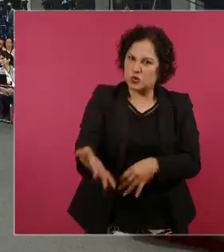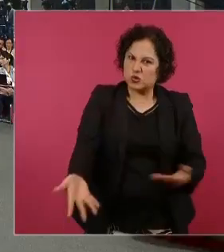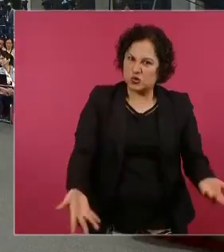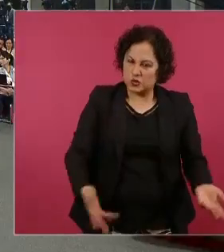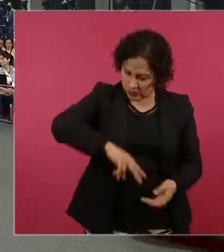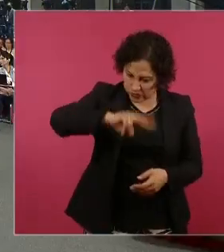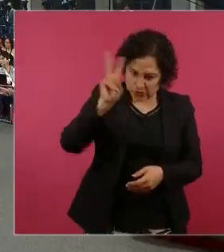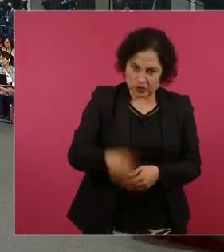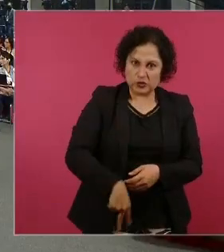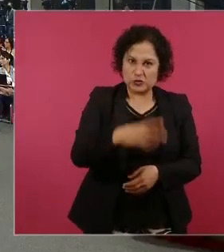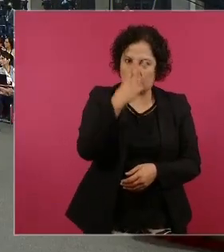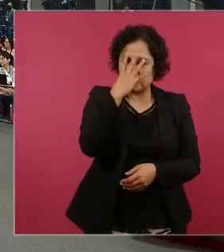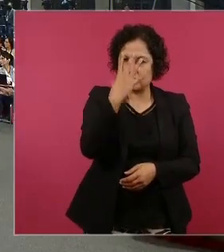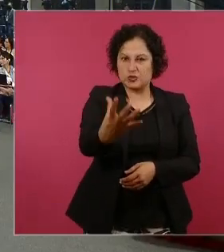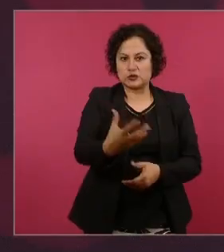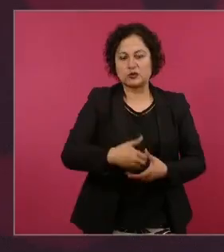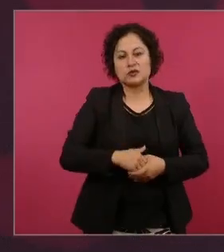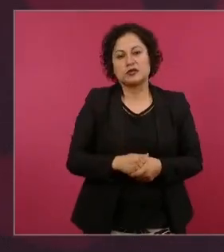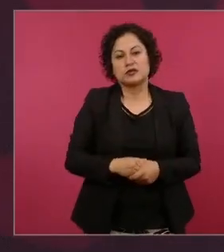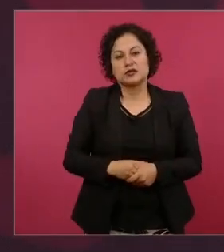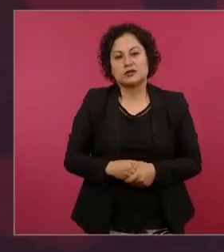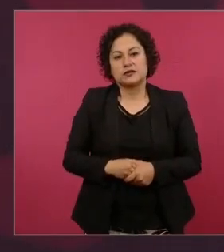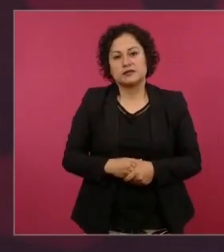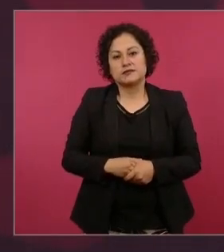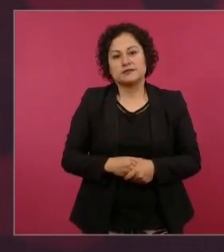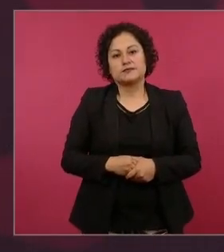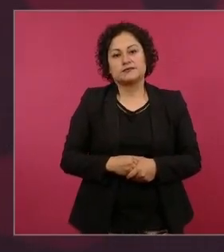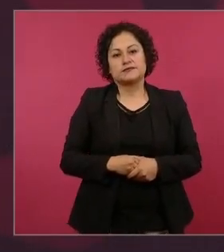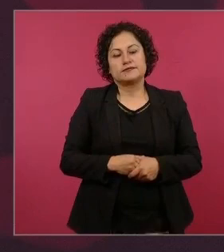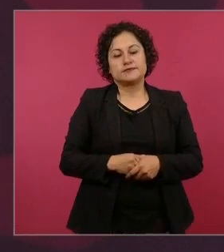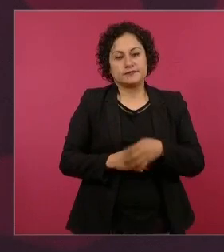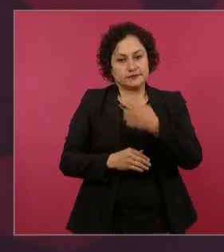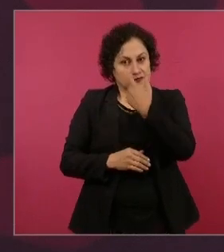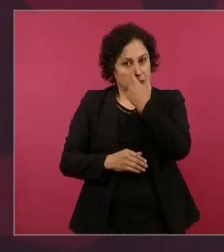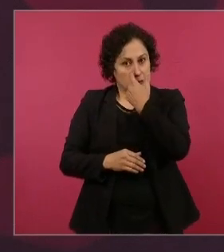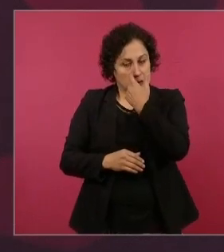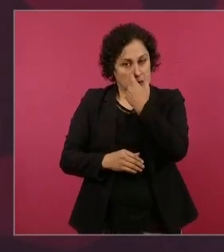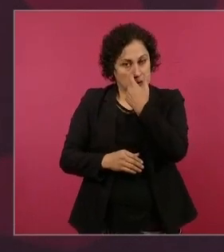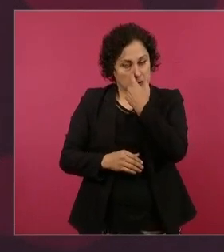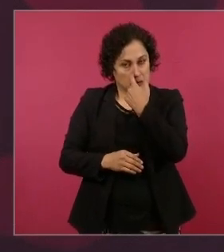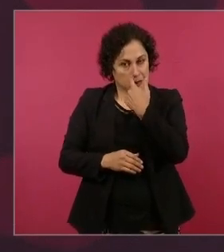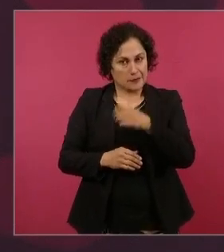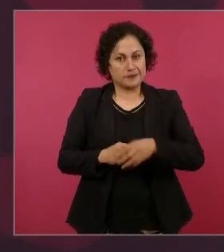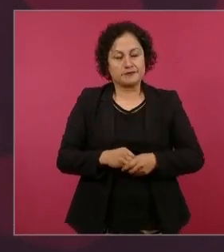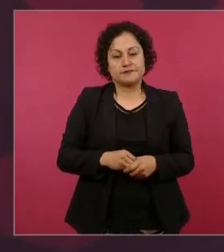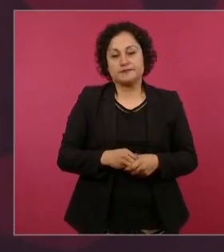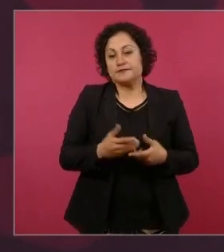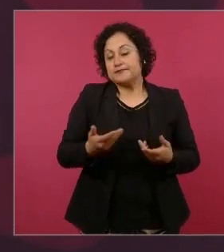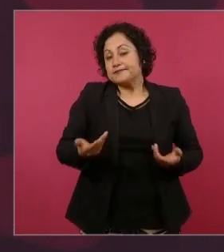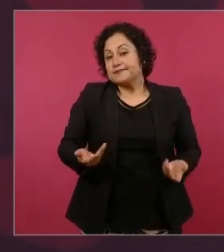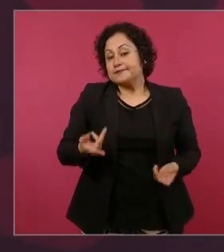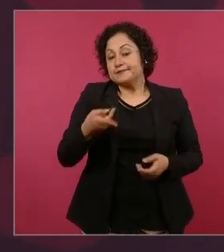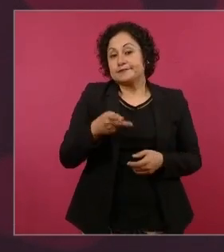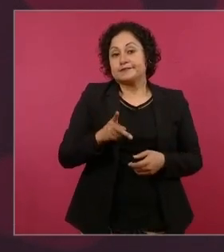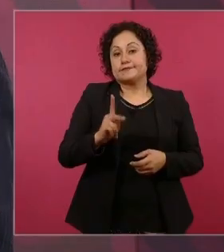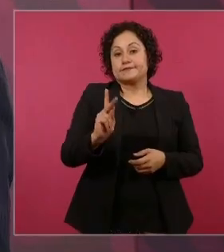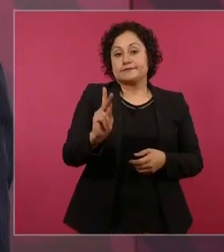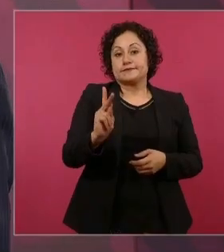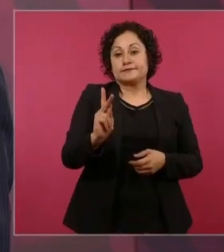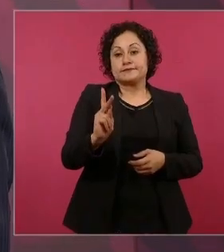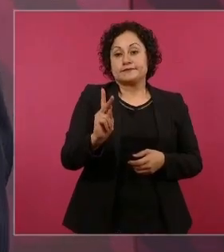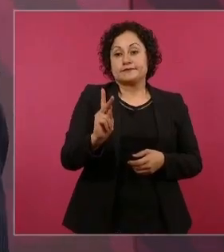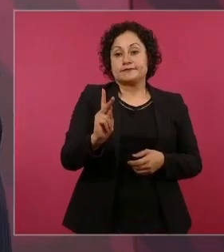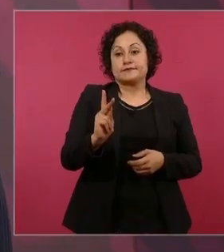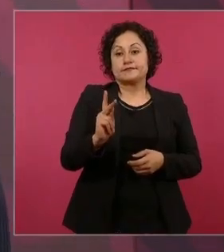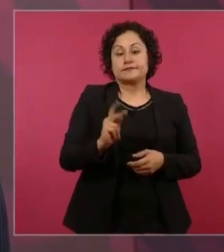¿En serio? ¿En serio? Entonces, nada más que hubo